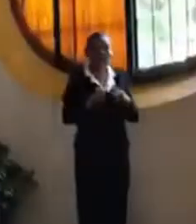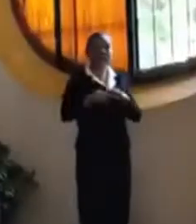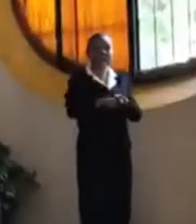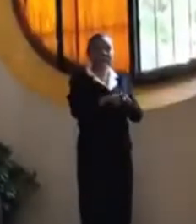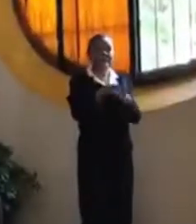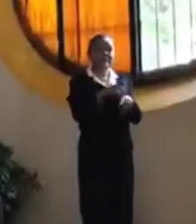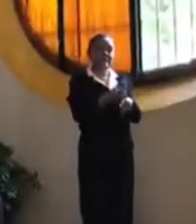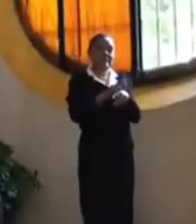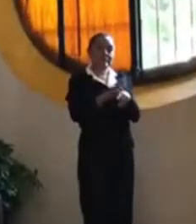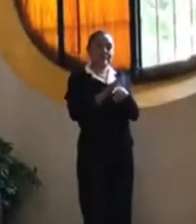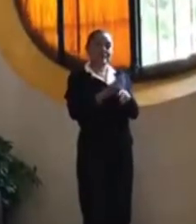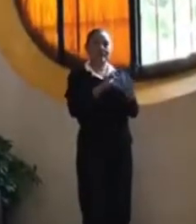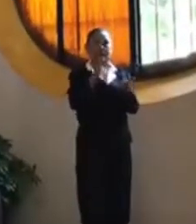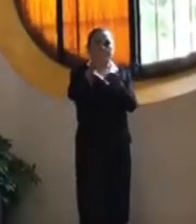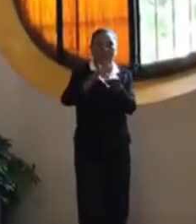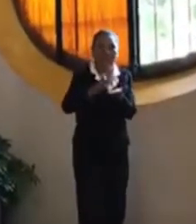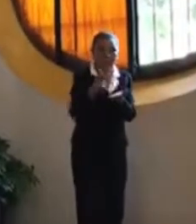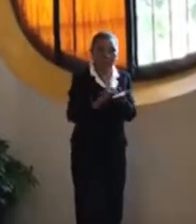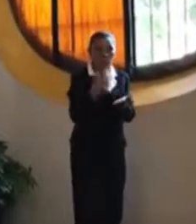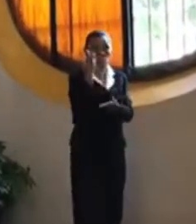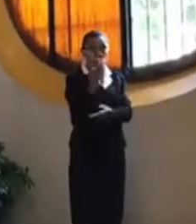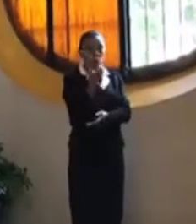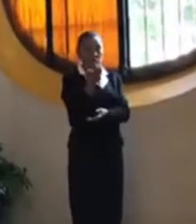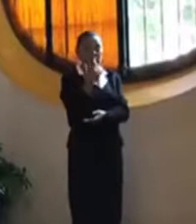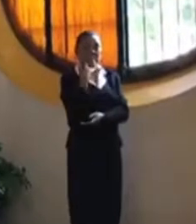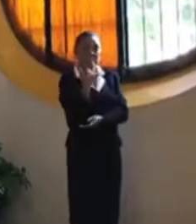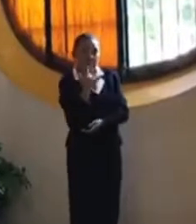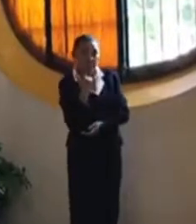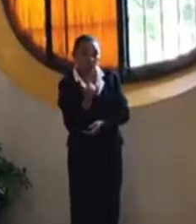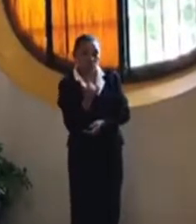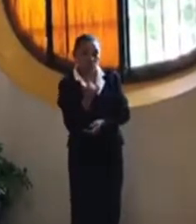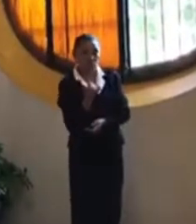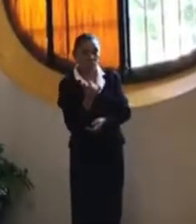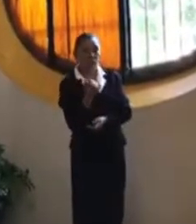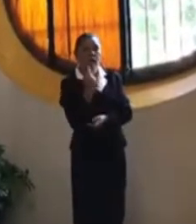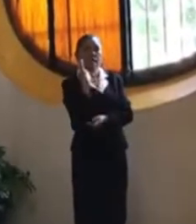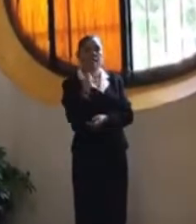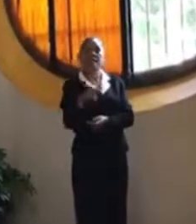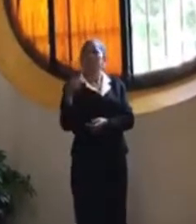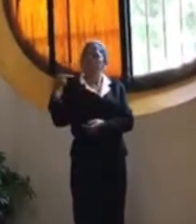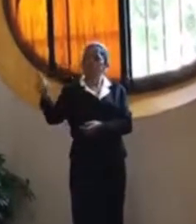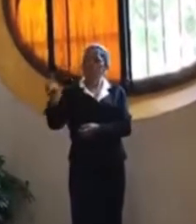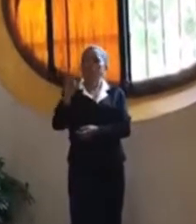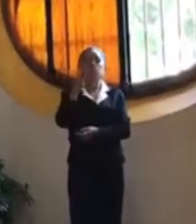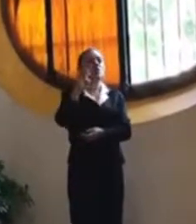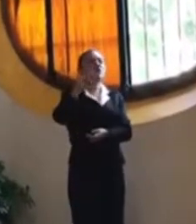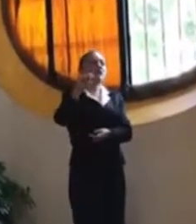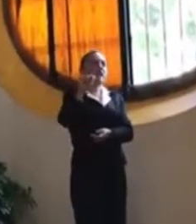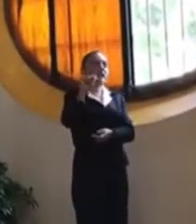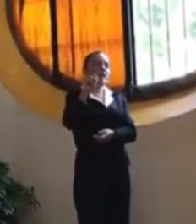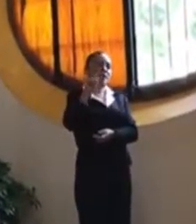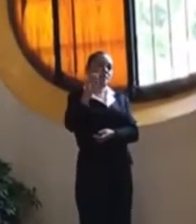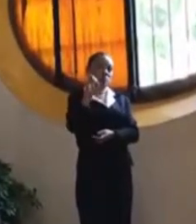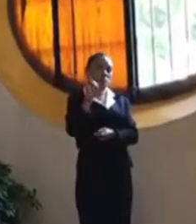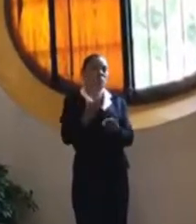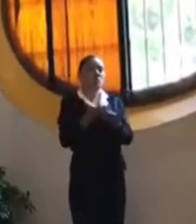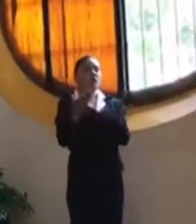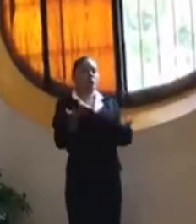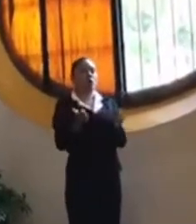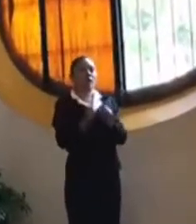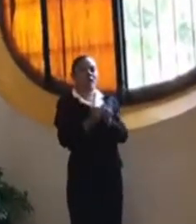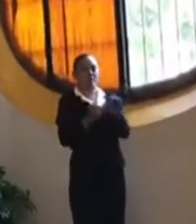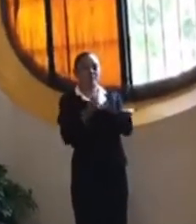originalmente el apoyo en este esfuerzo del propio Renato Sales y ahora con Patricia